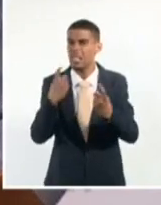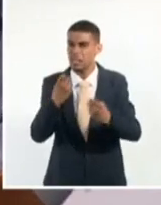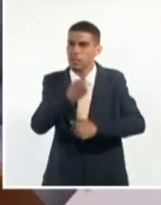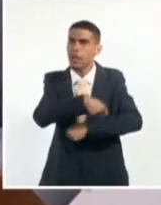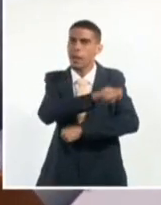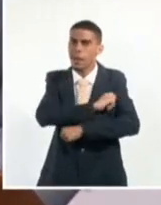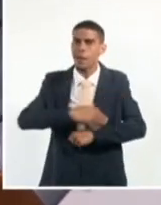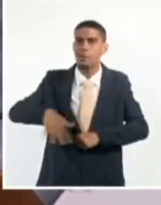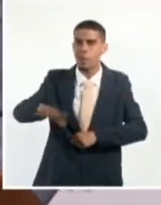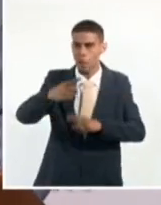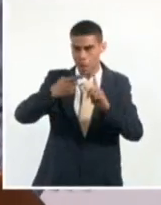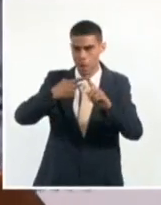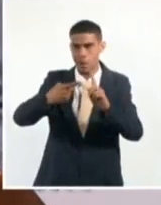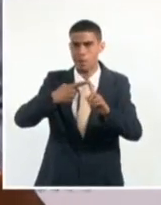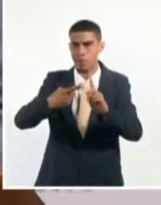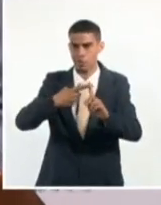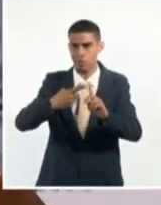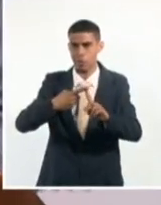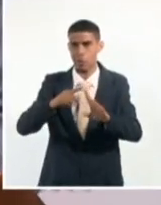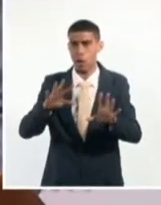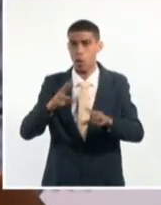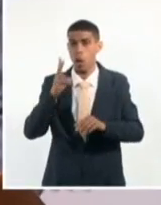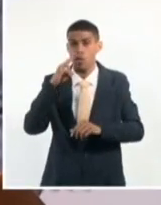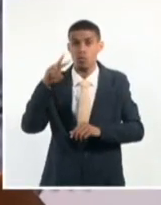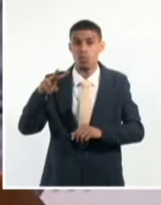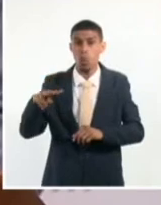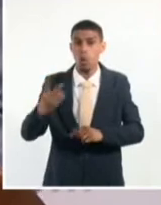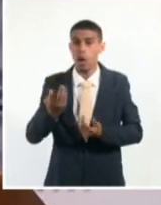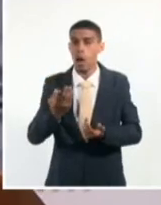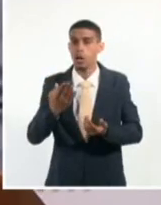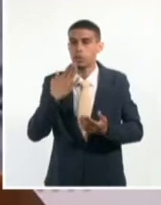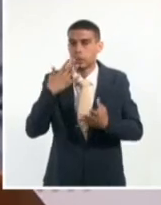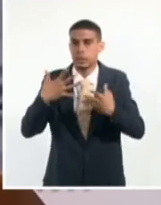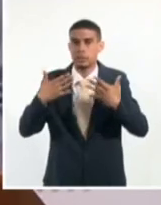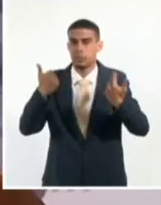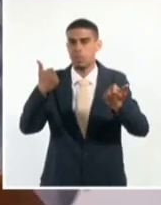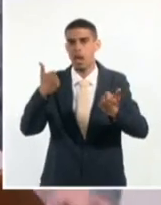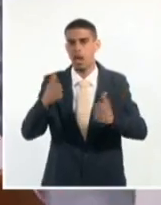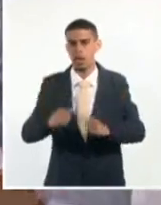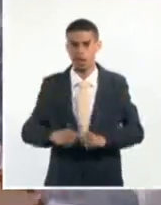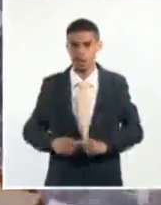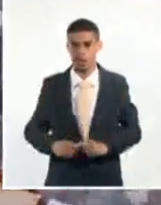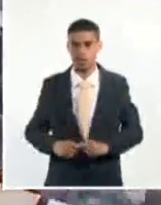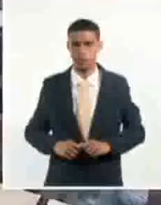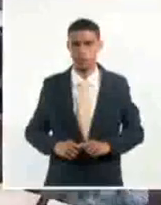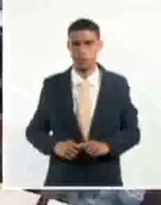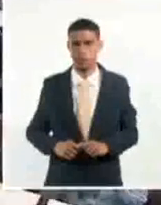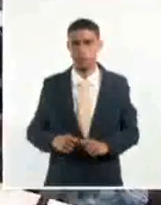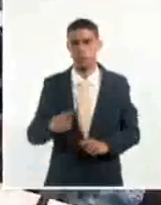cubano para alcanzar la anhelada y esperada prosperidad.